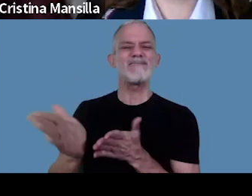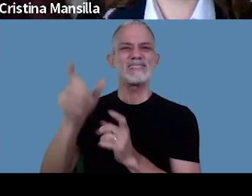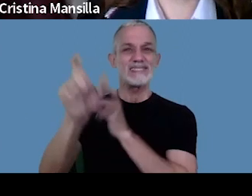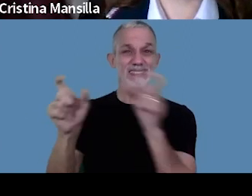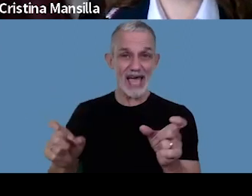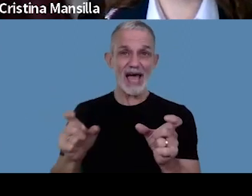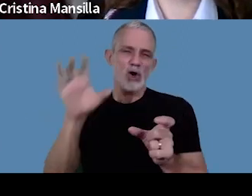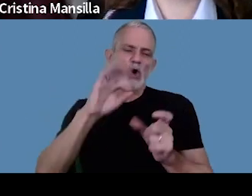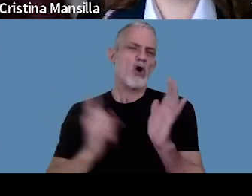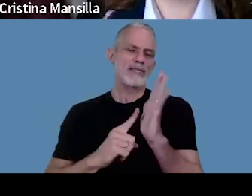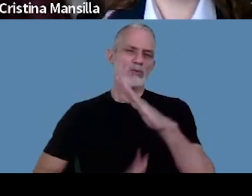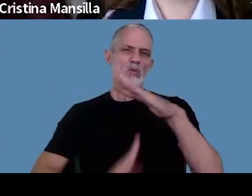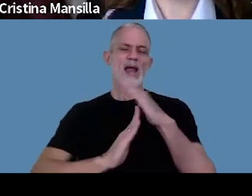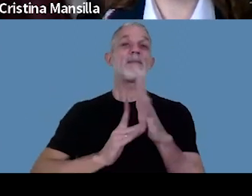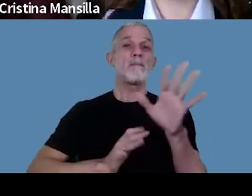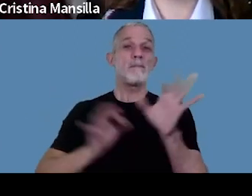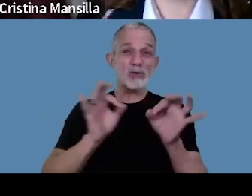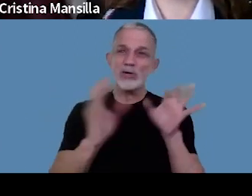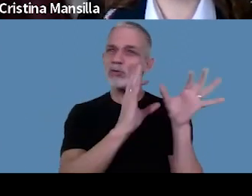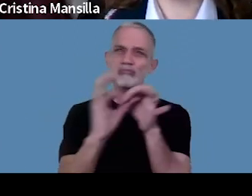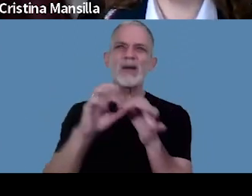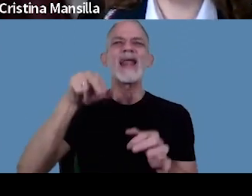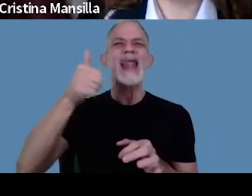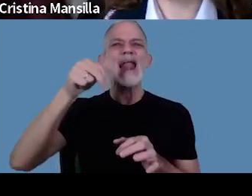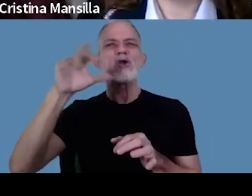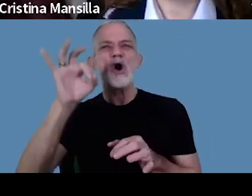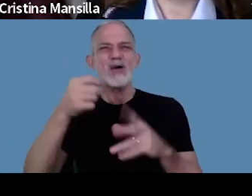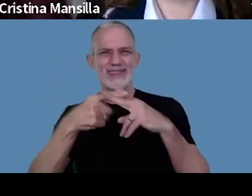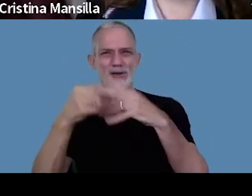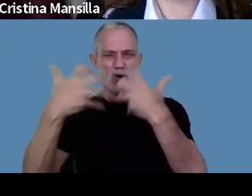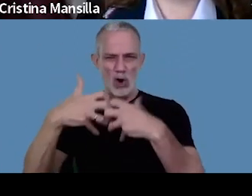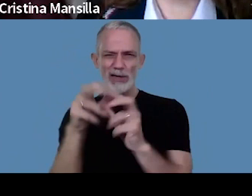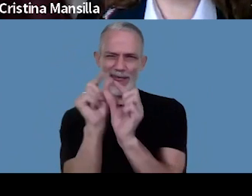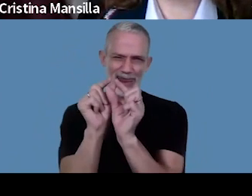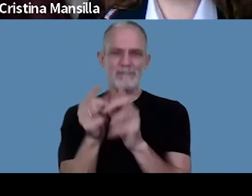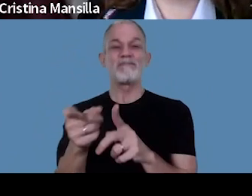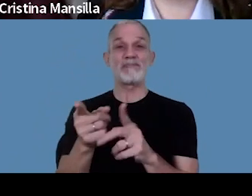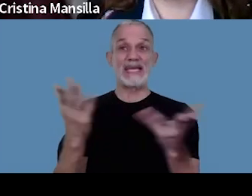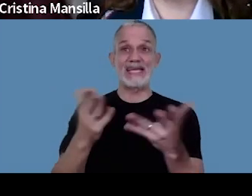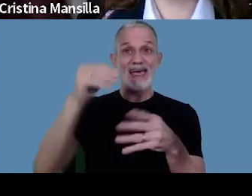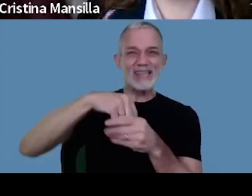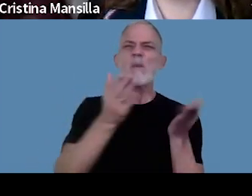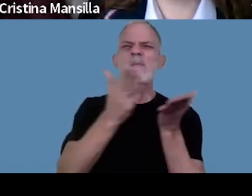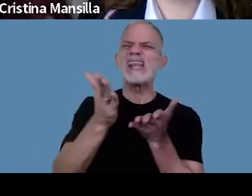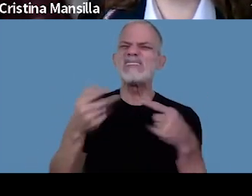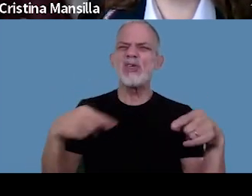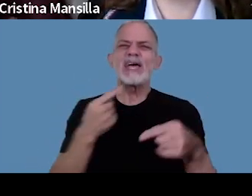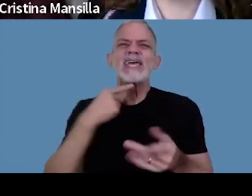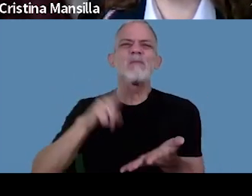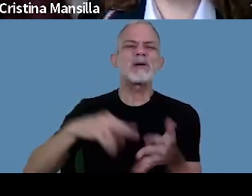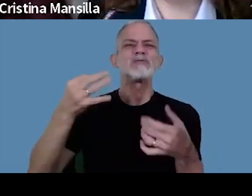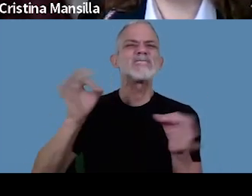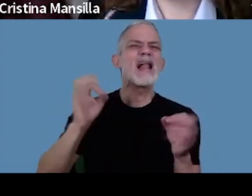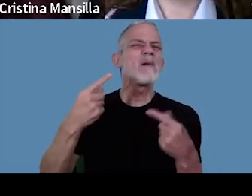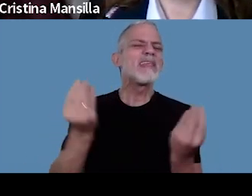o titulares de proyectos vinculados a nanotecnología. Dentro de los beneficios fiscales que tiene este régimen